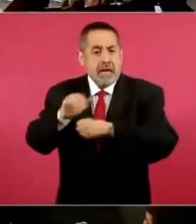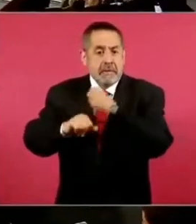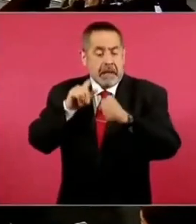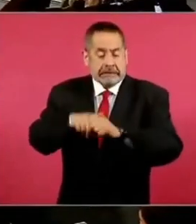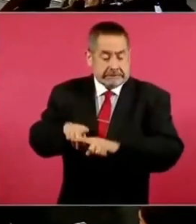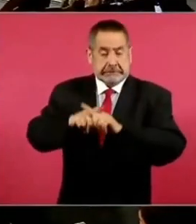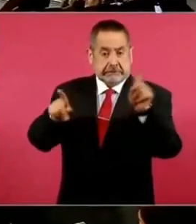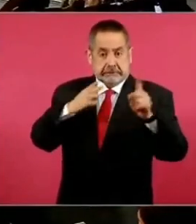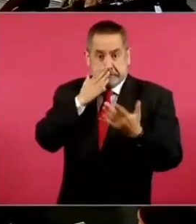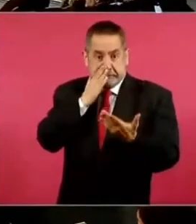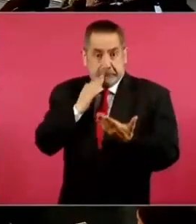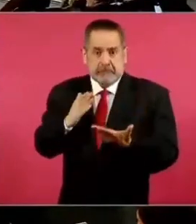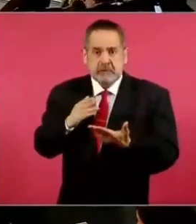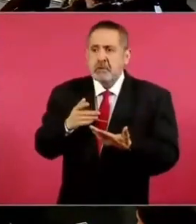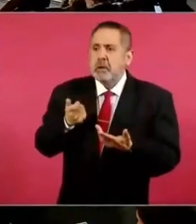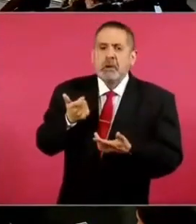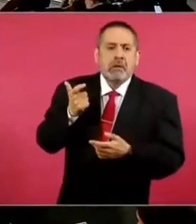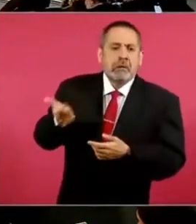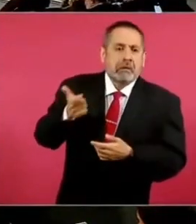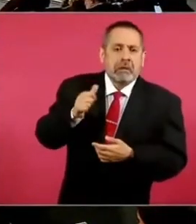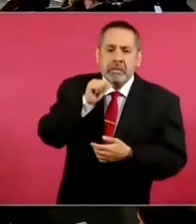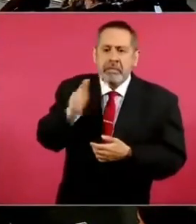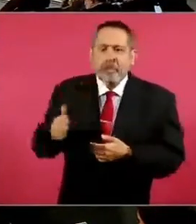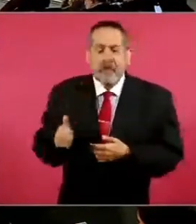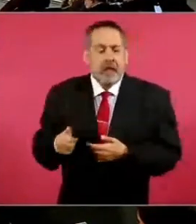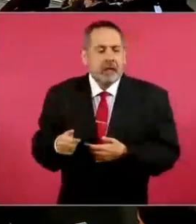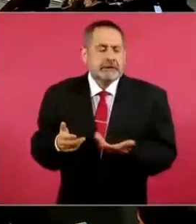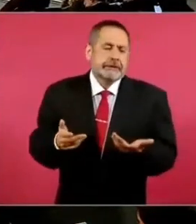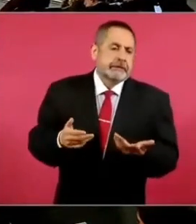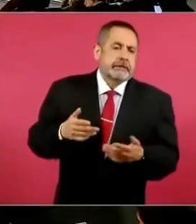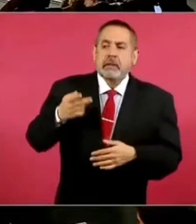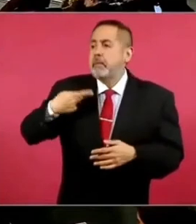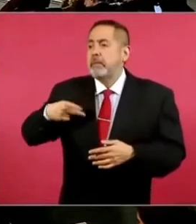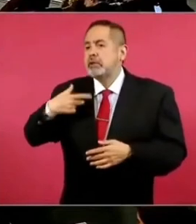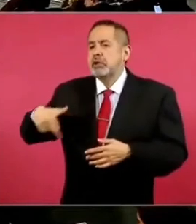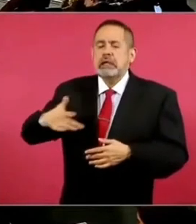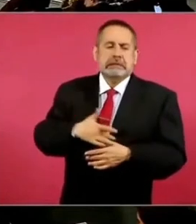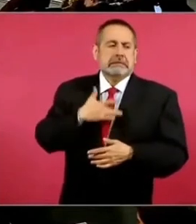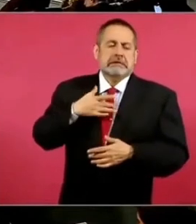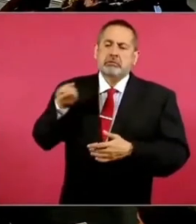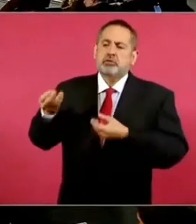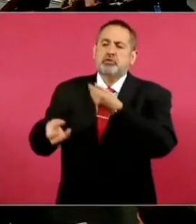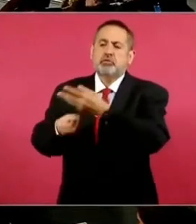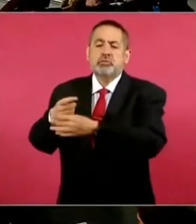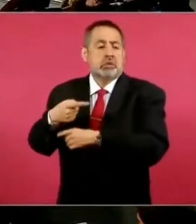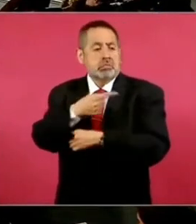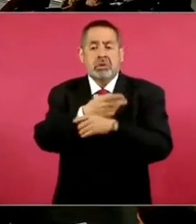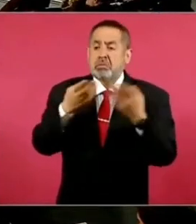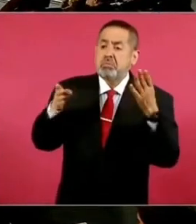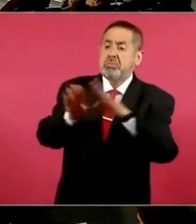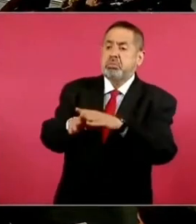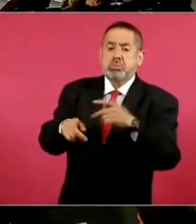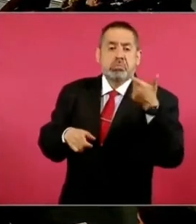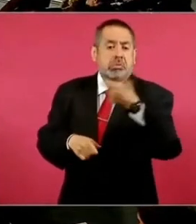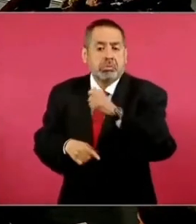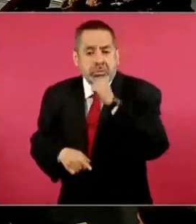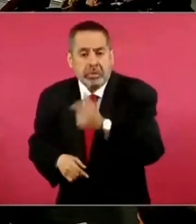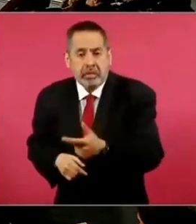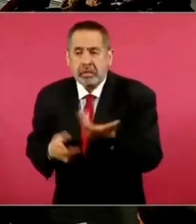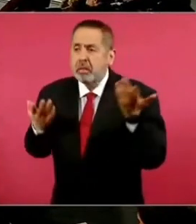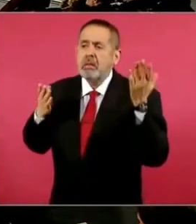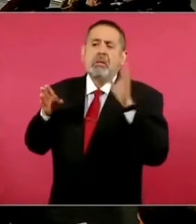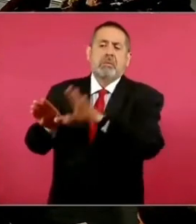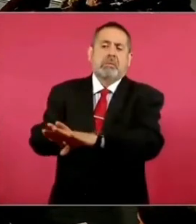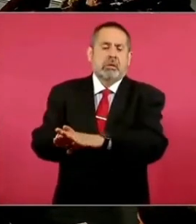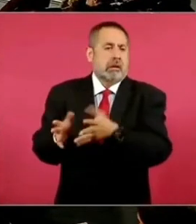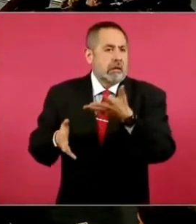riesgo su manutención que ha sido solventada por la generosidad de la gente debido a su cierre como por el inminente riesgo